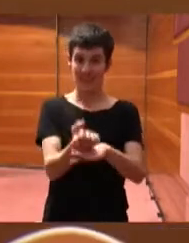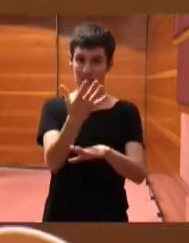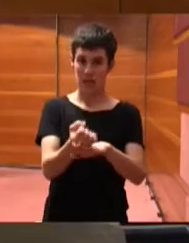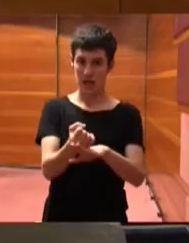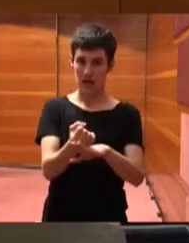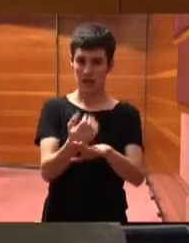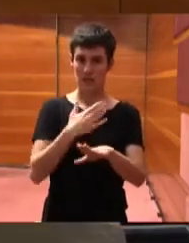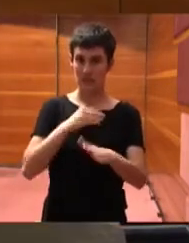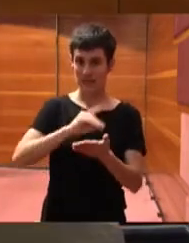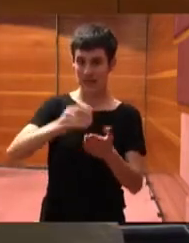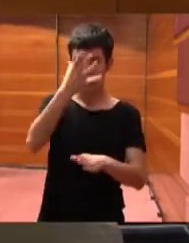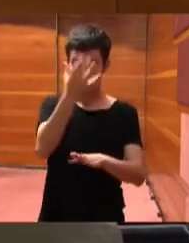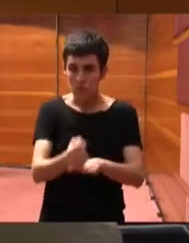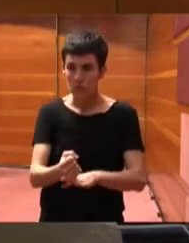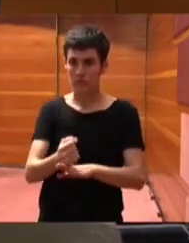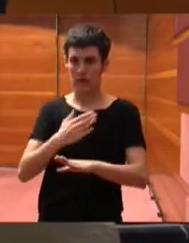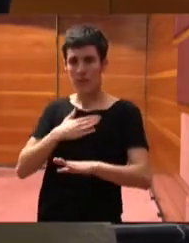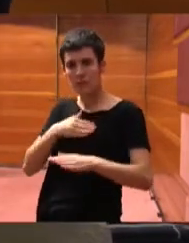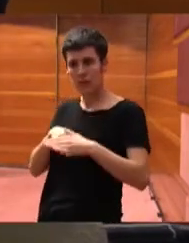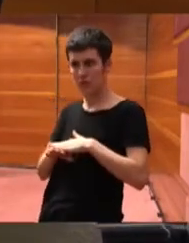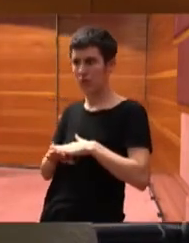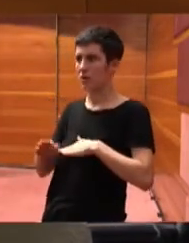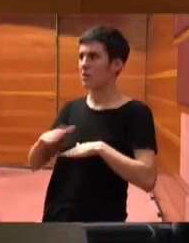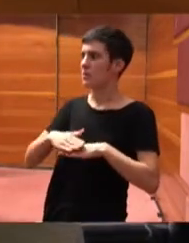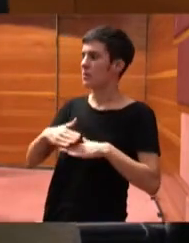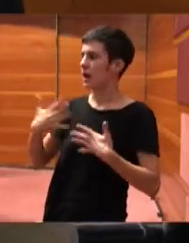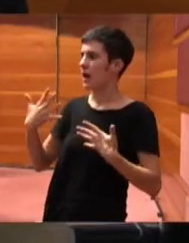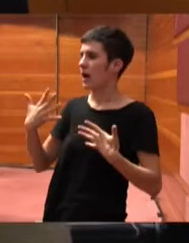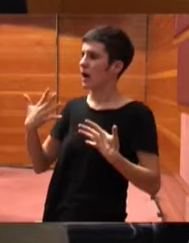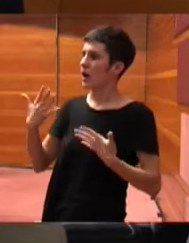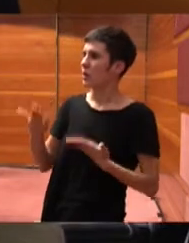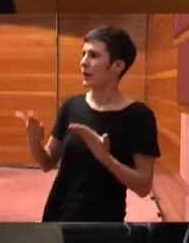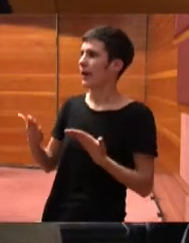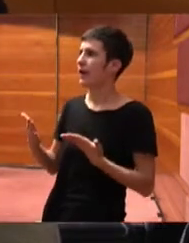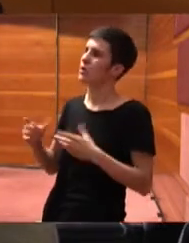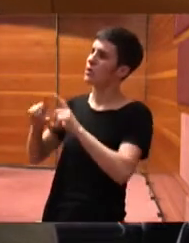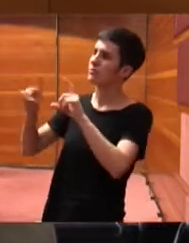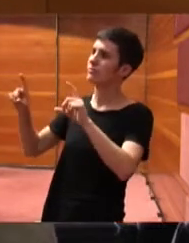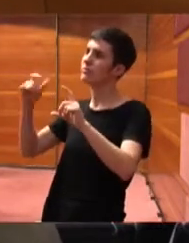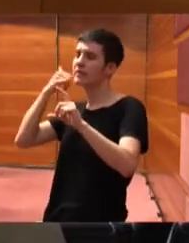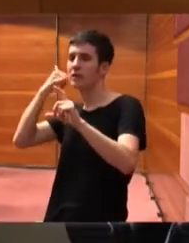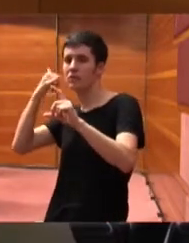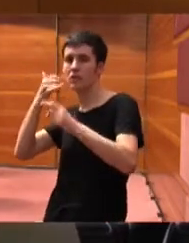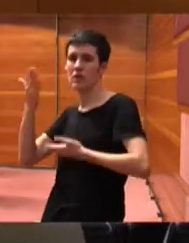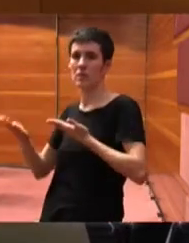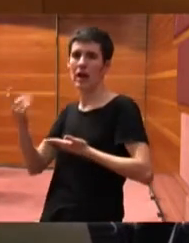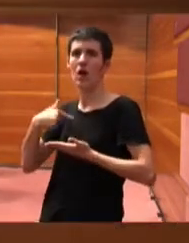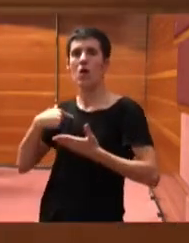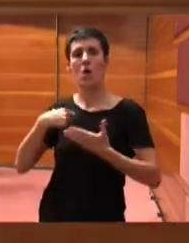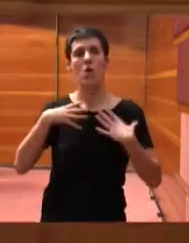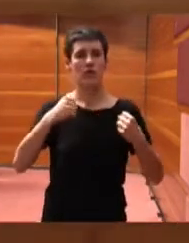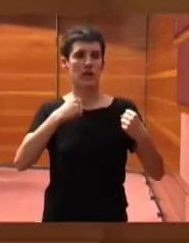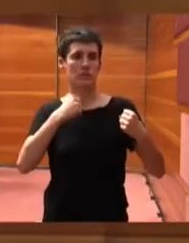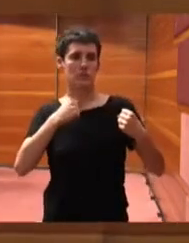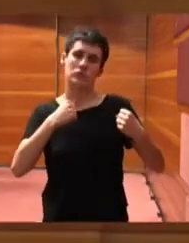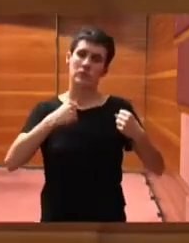personales. ¿Para qué? Para cruzarlos con los datos de Telefónica, para cruzarlos con los datos de Osakidecha, mi historial